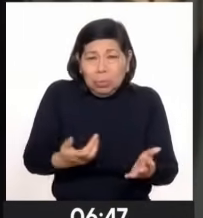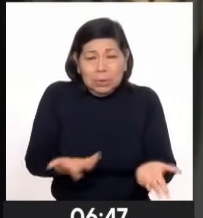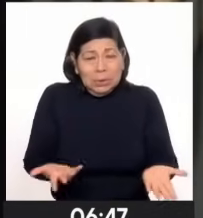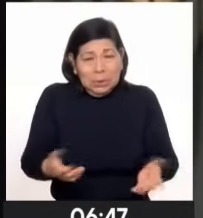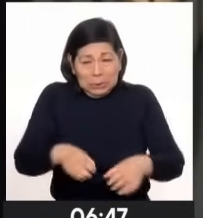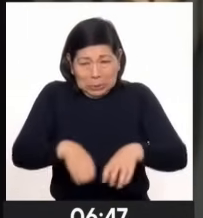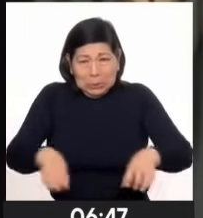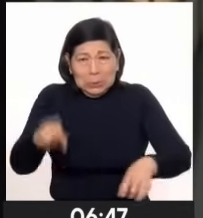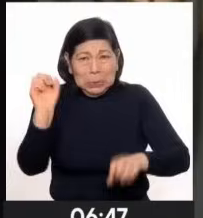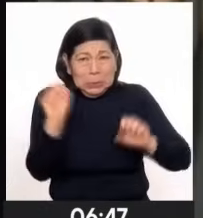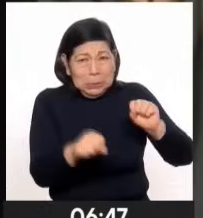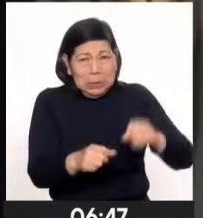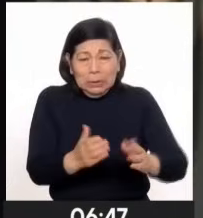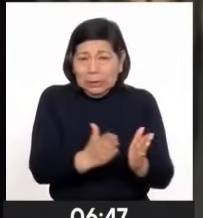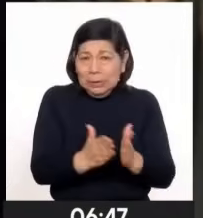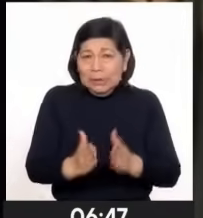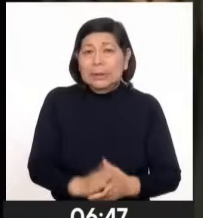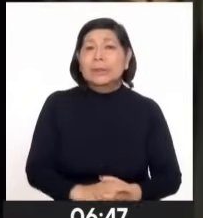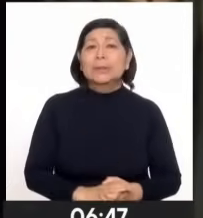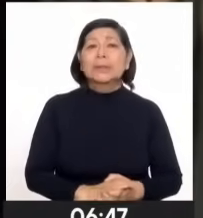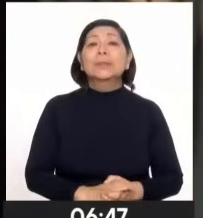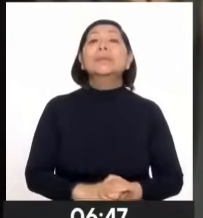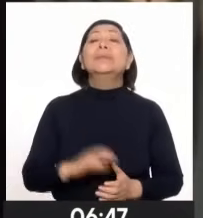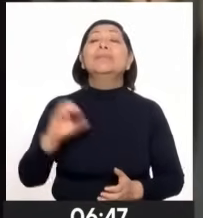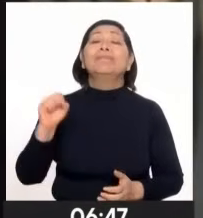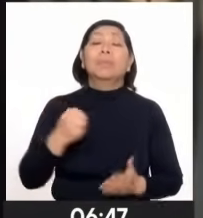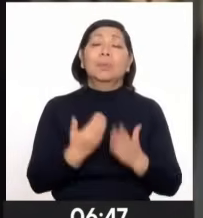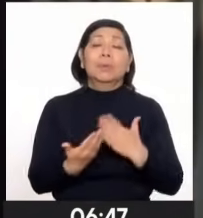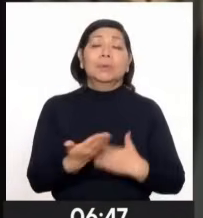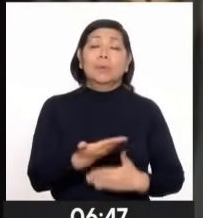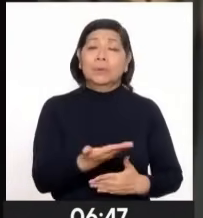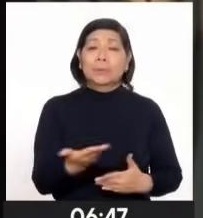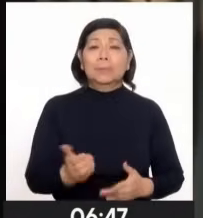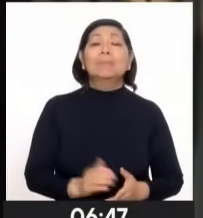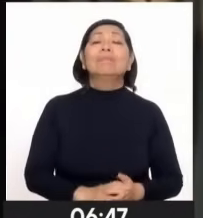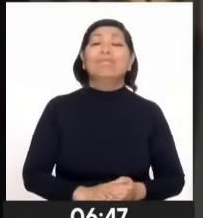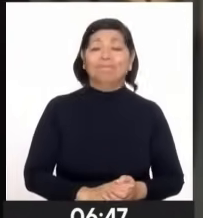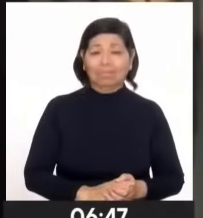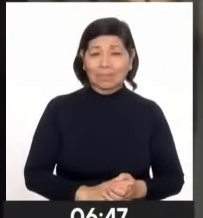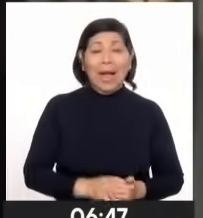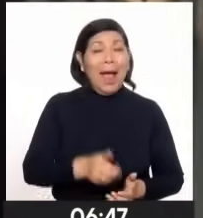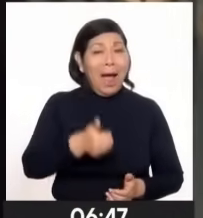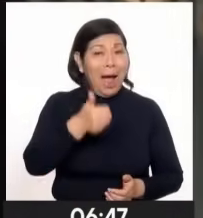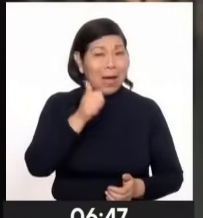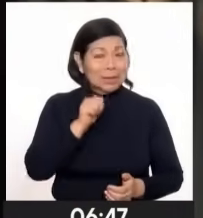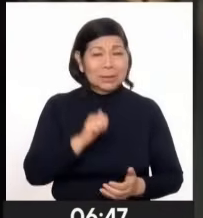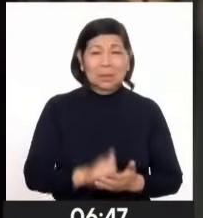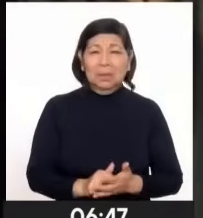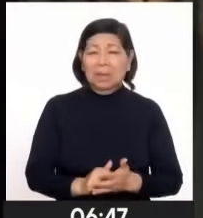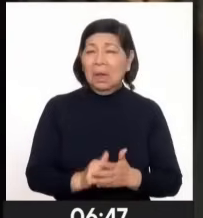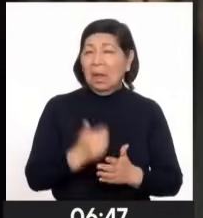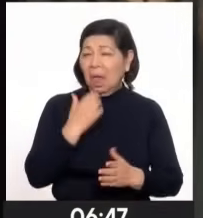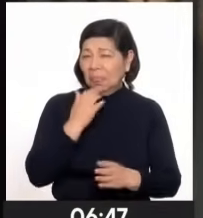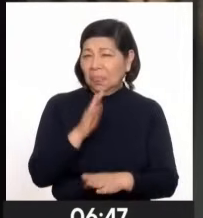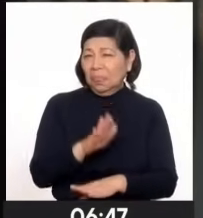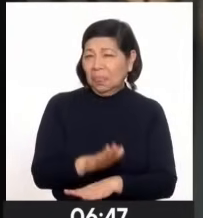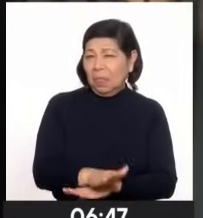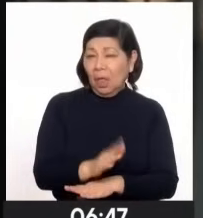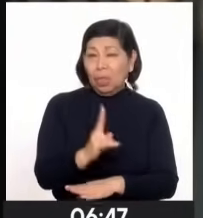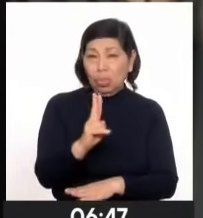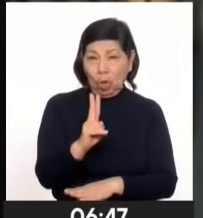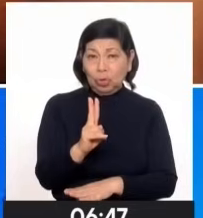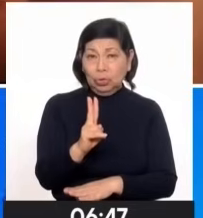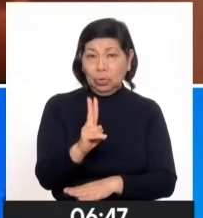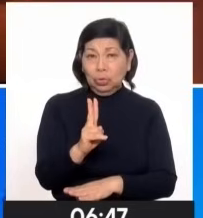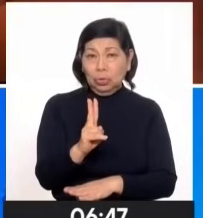ha sido todo calculado y premeditado así es Buenos días ante todo efectivamente el día de ayer en hora de la tarde dos unidades